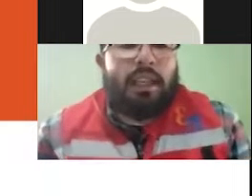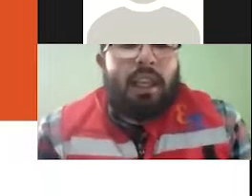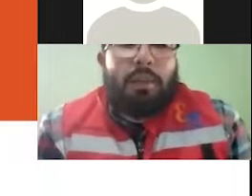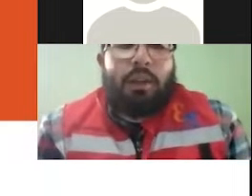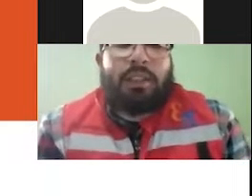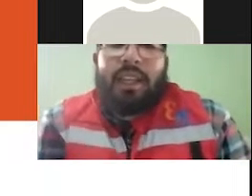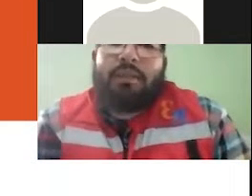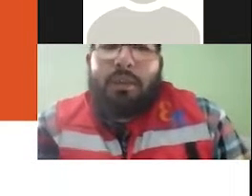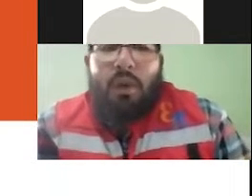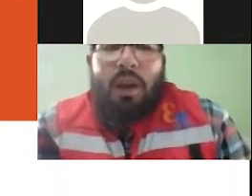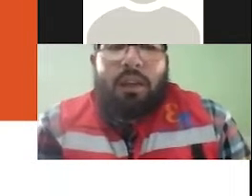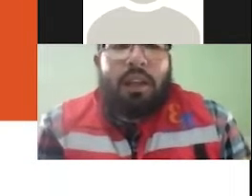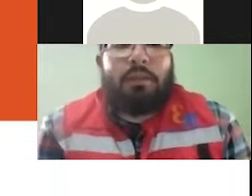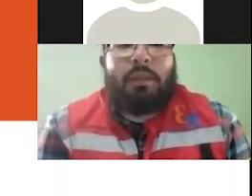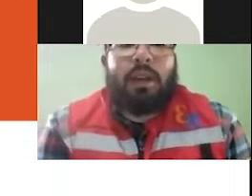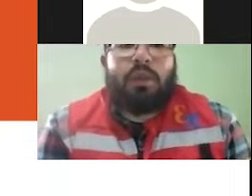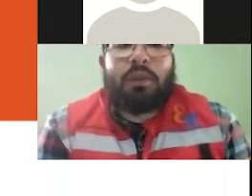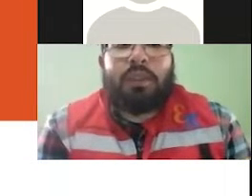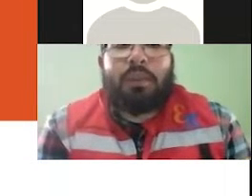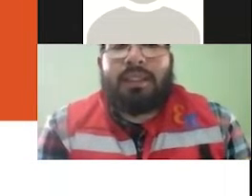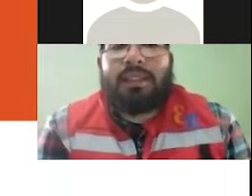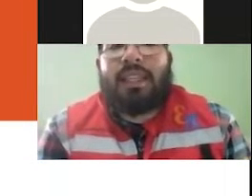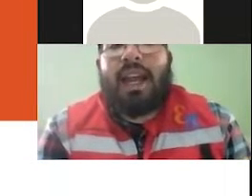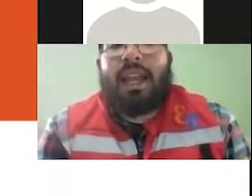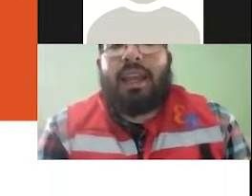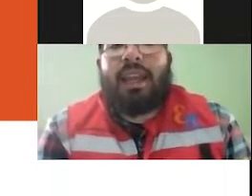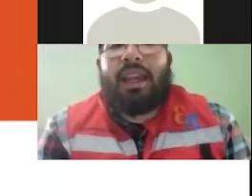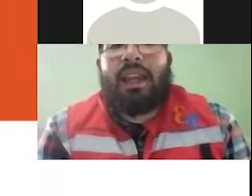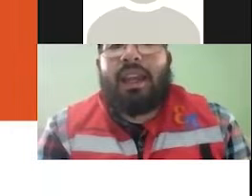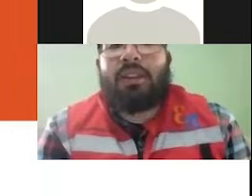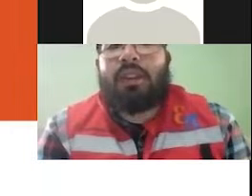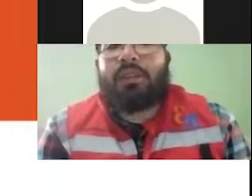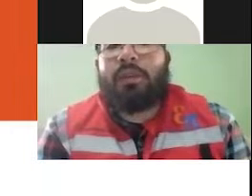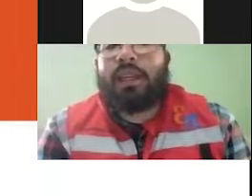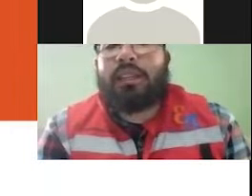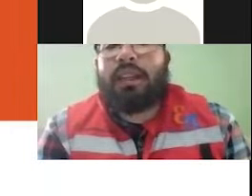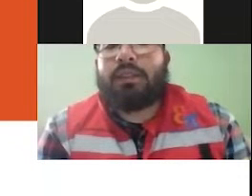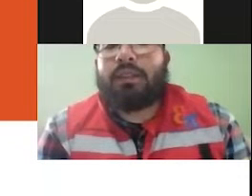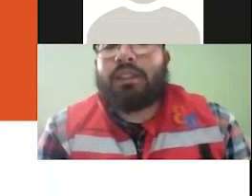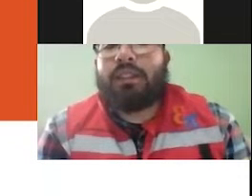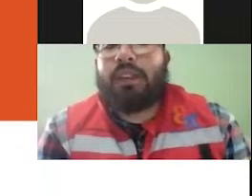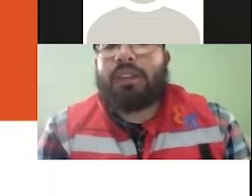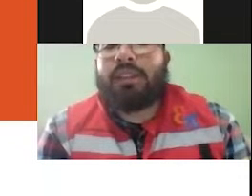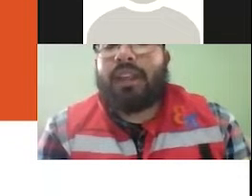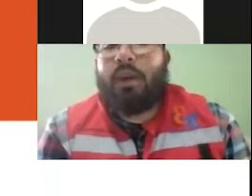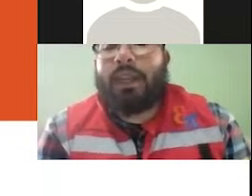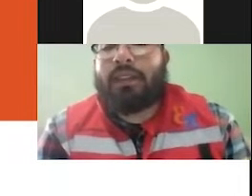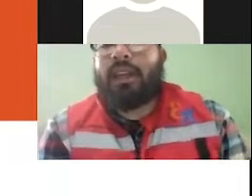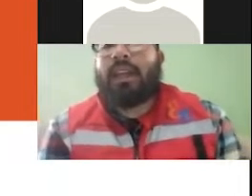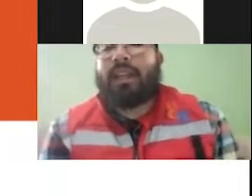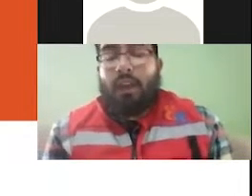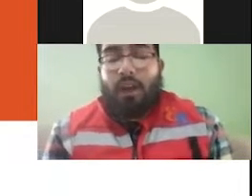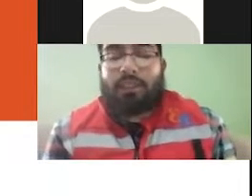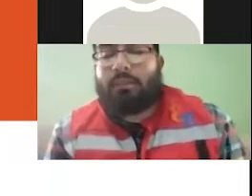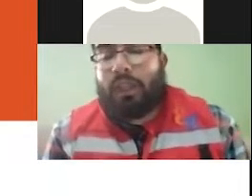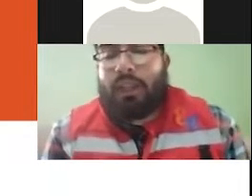emergencia. Pero dice dar informe a los cuerpos de prensa si el alto riesgo de emergencia o siniestro o desastre lo amerita.